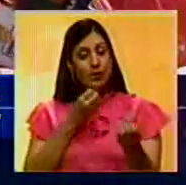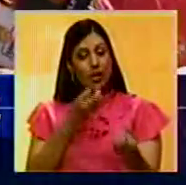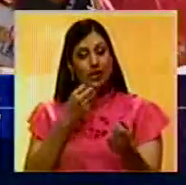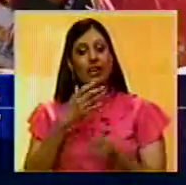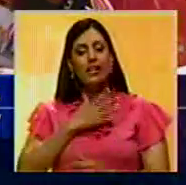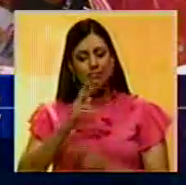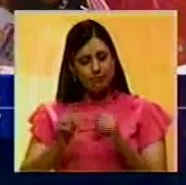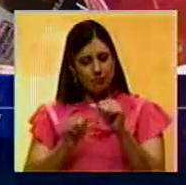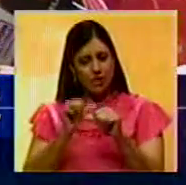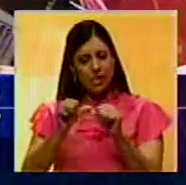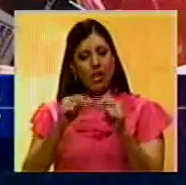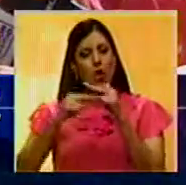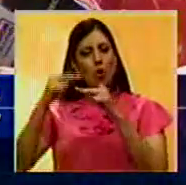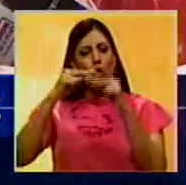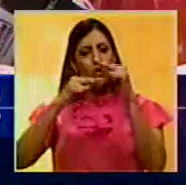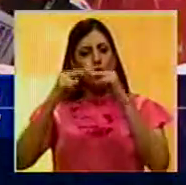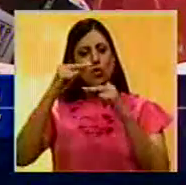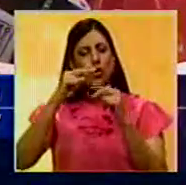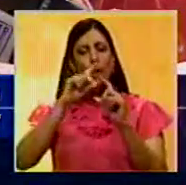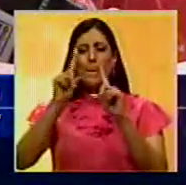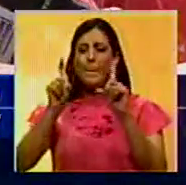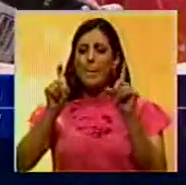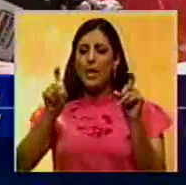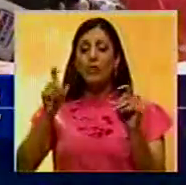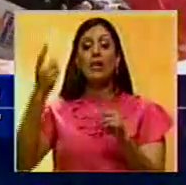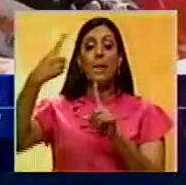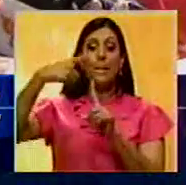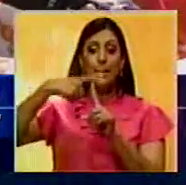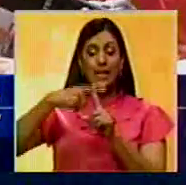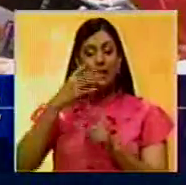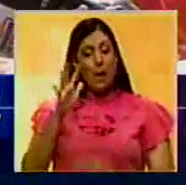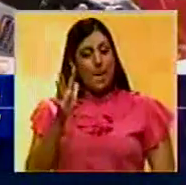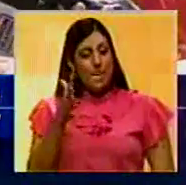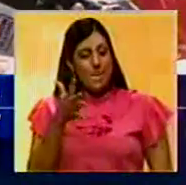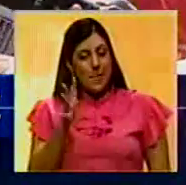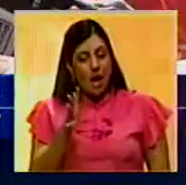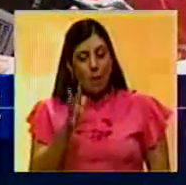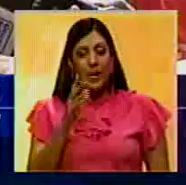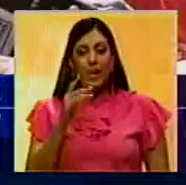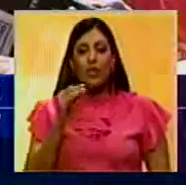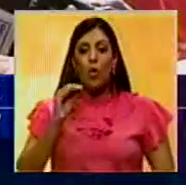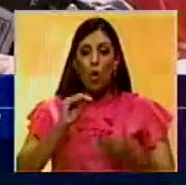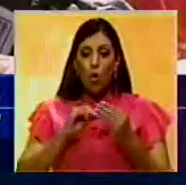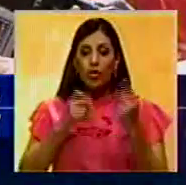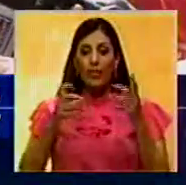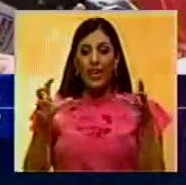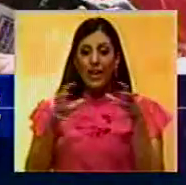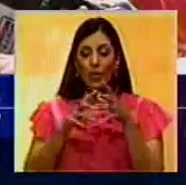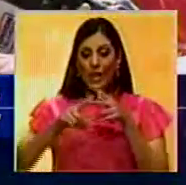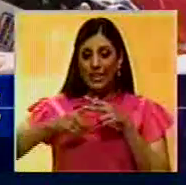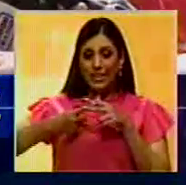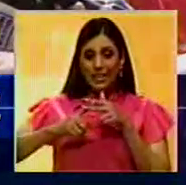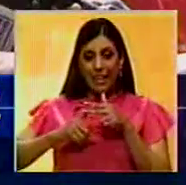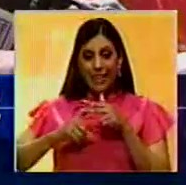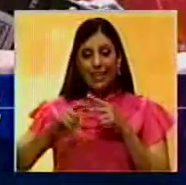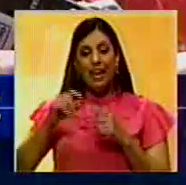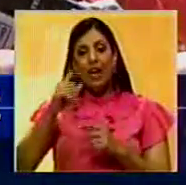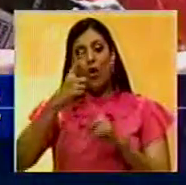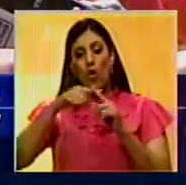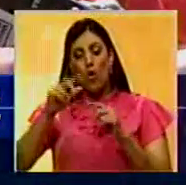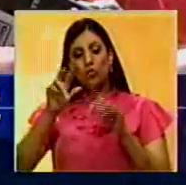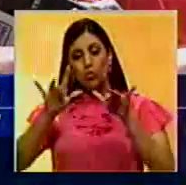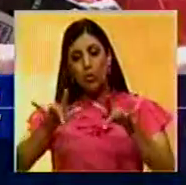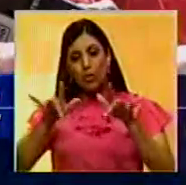se continúa construyendo el consenso y añadió que aproximadamente se realizará una reunión técnica en Viena,